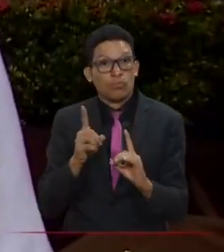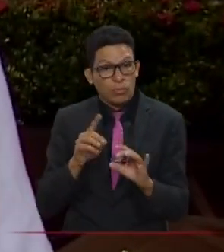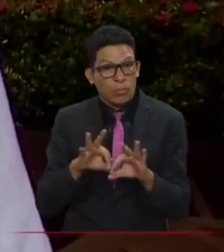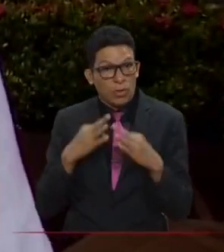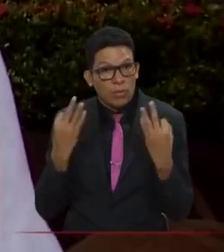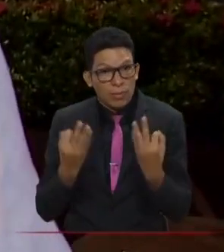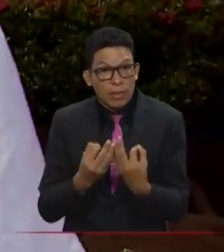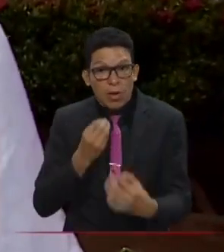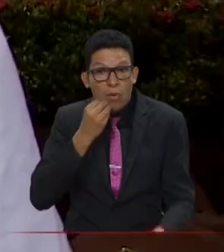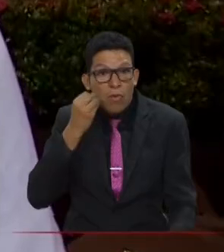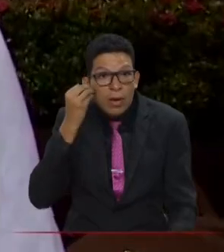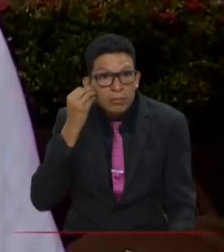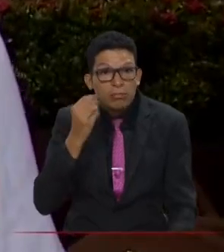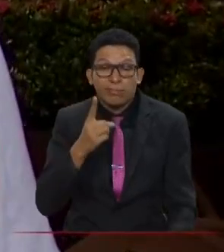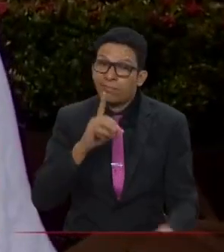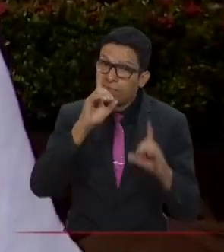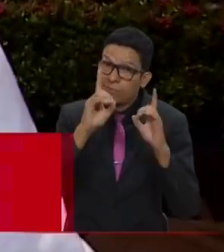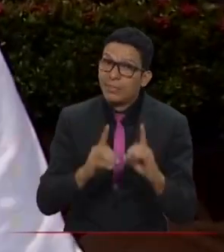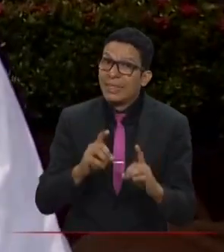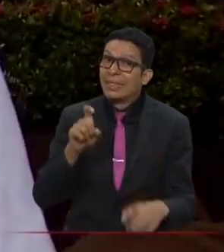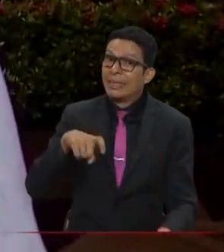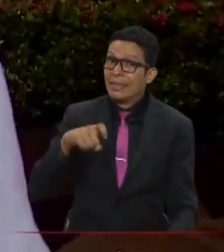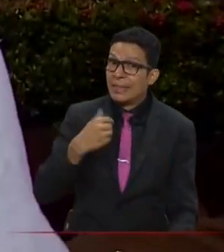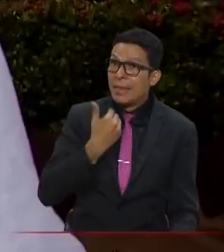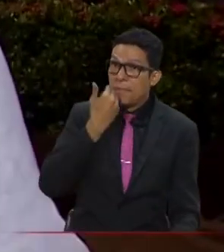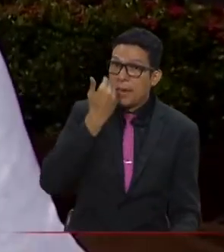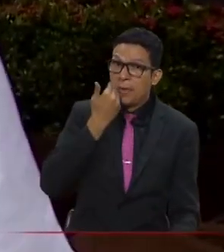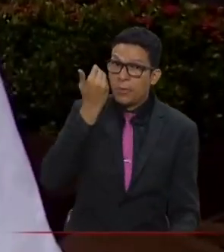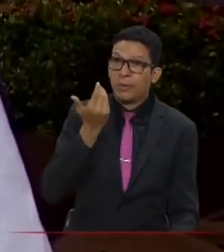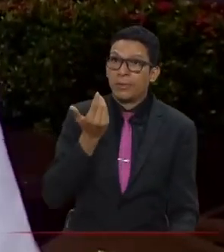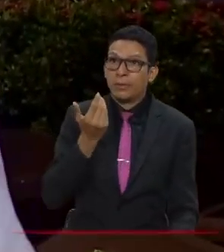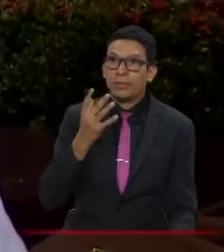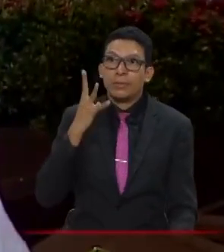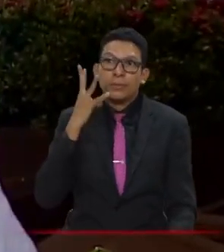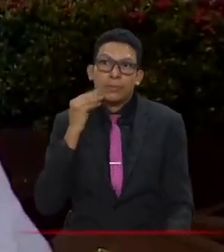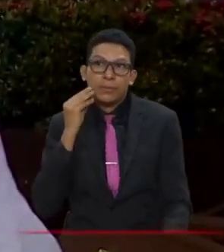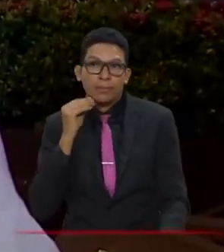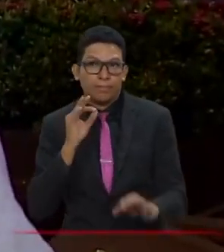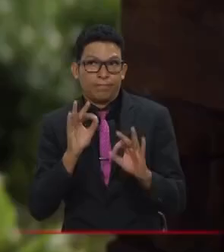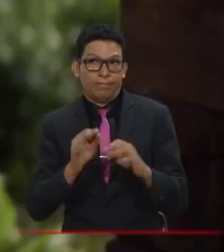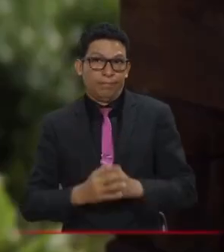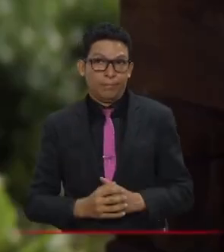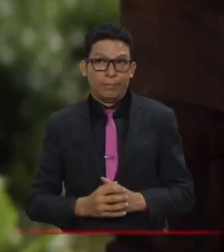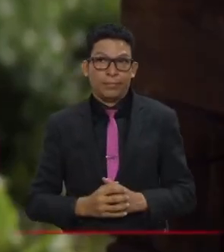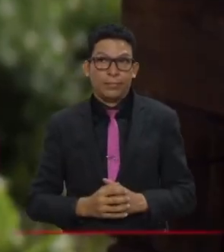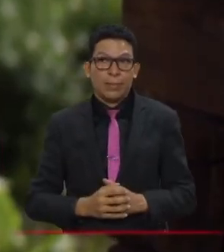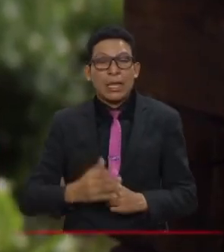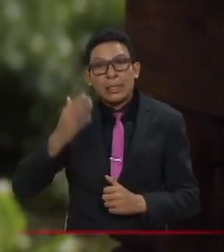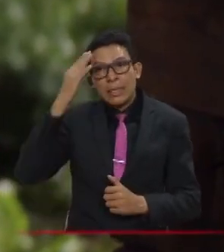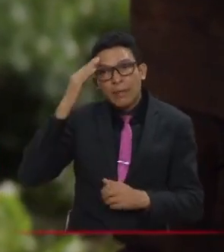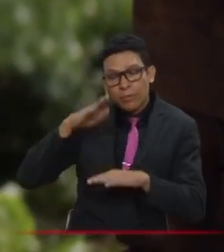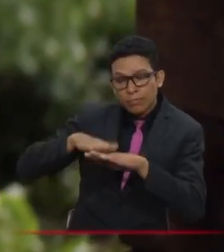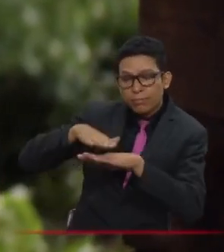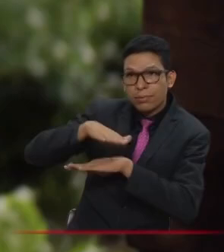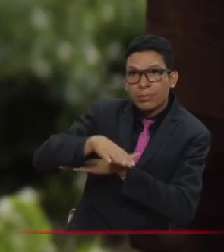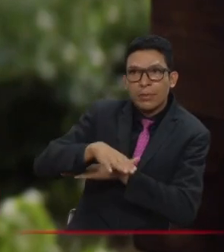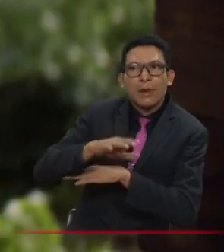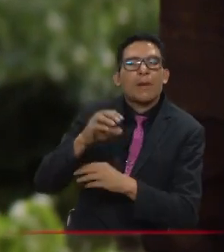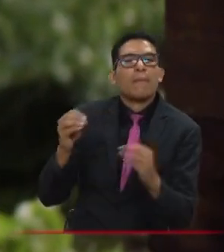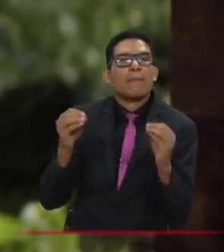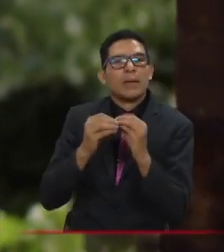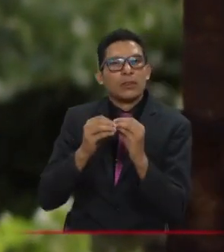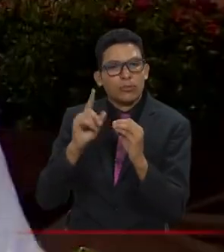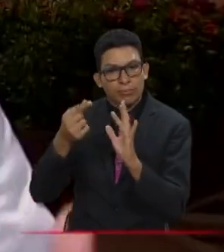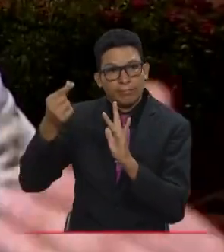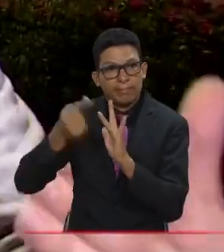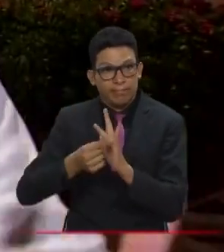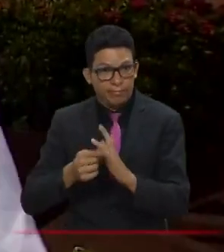familia es una decisión que requiere más madurez más experiencia y saber Qué consecuencias trae la sociedad